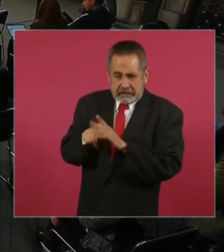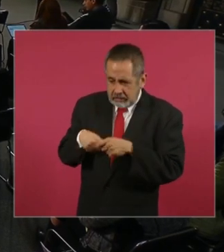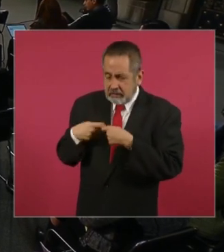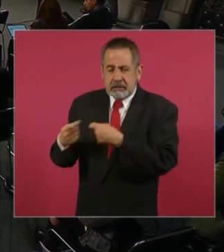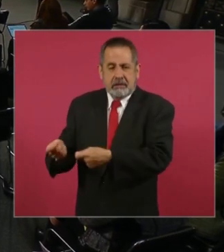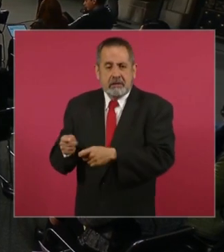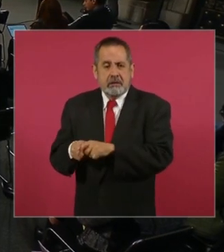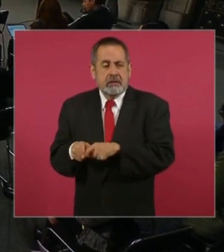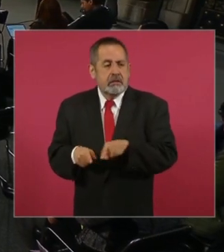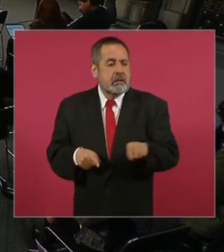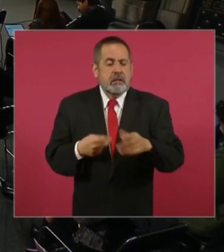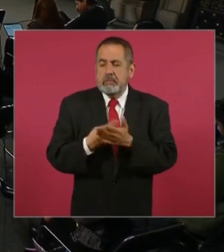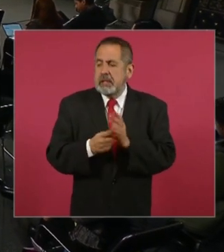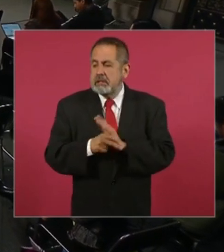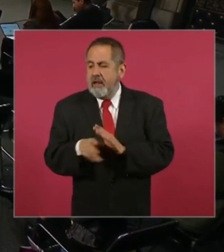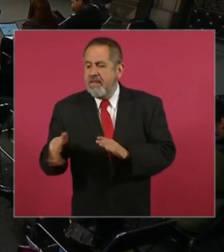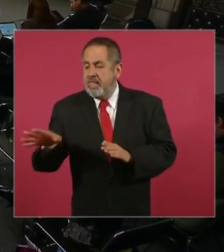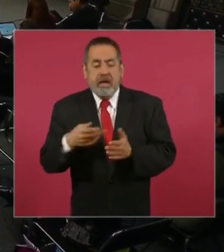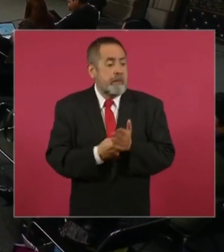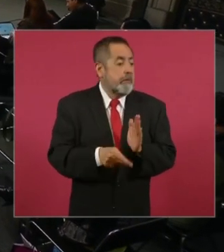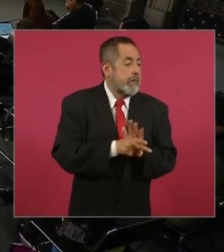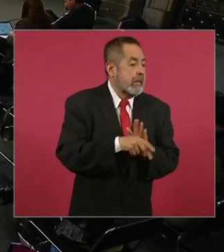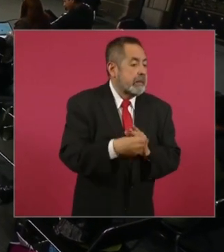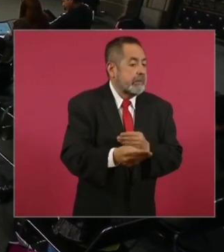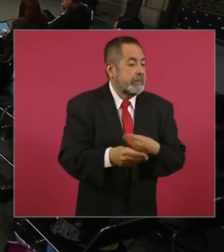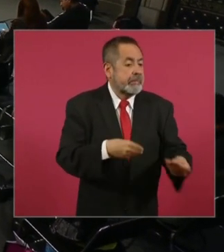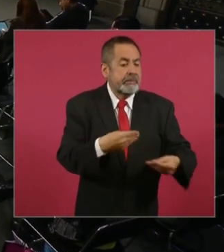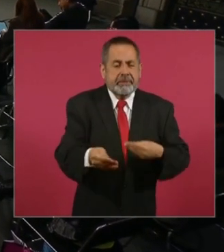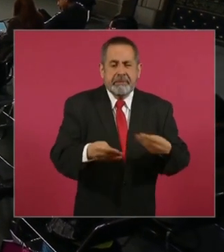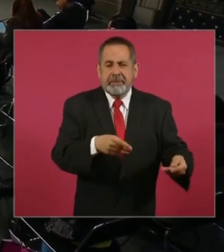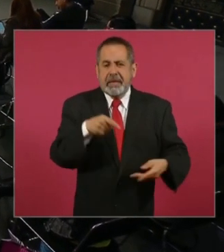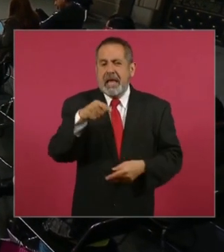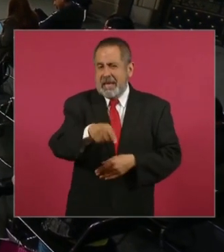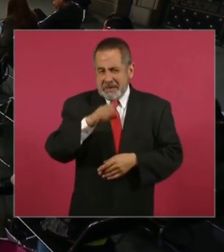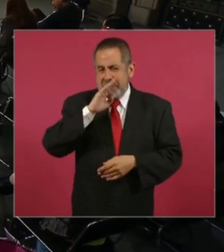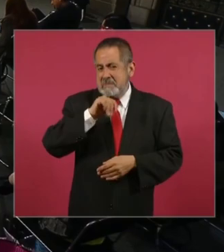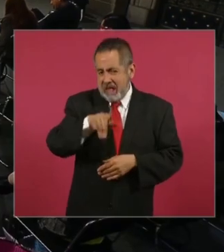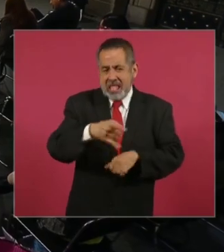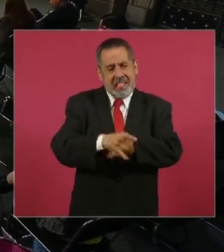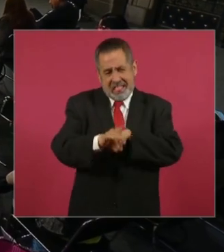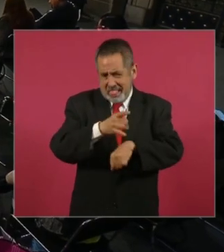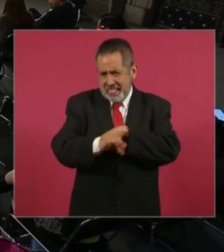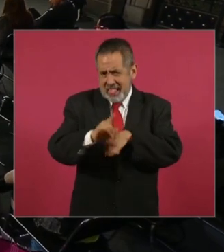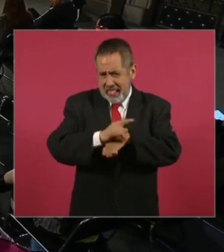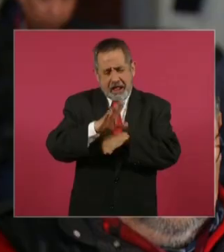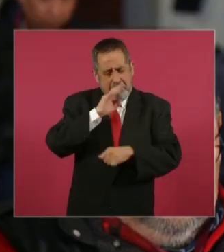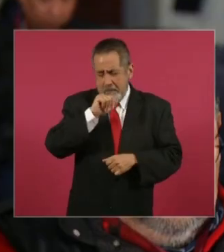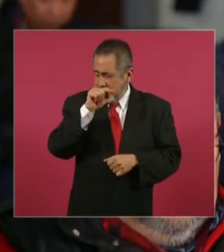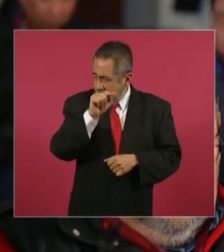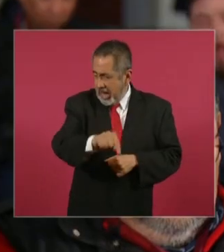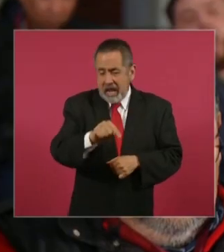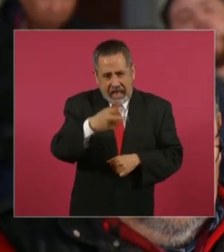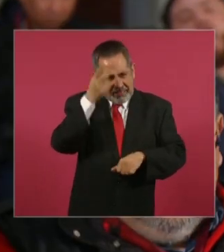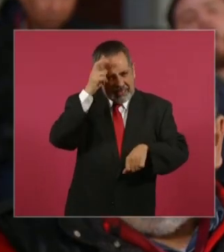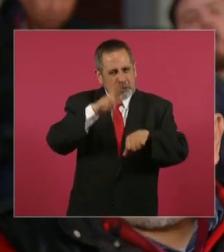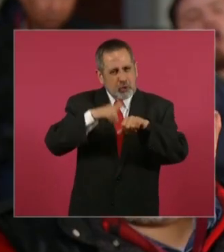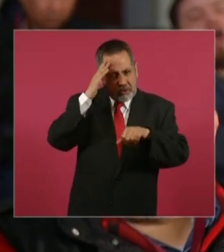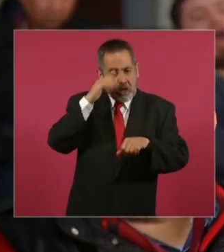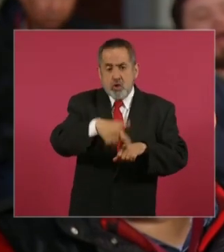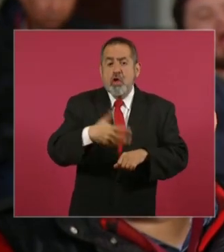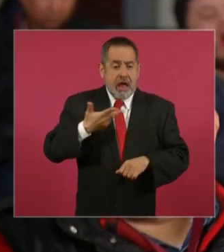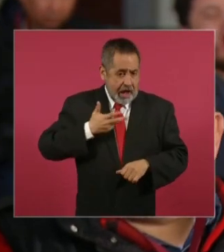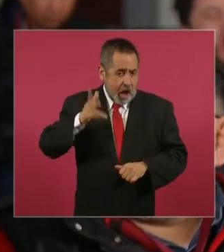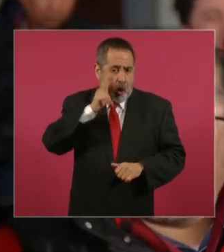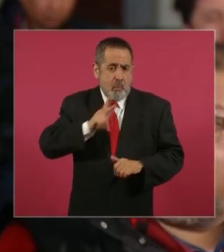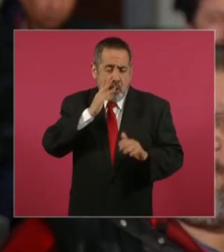de una forma ilegal precisamente en esta dirección general. Tengo en estos momentos aquí evidencia